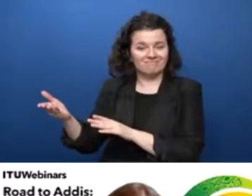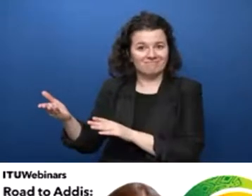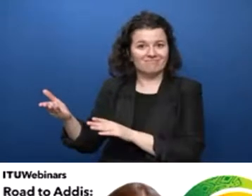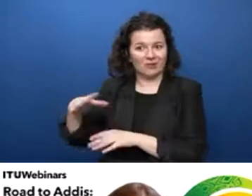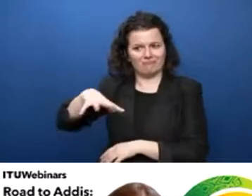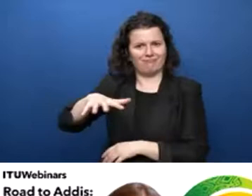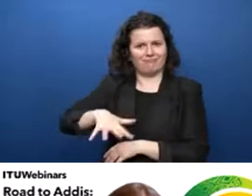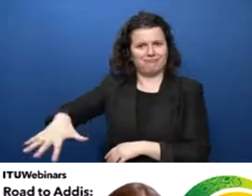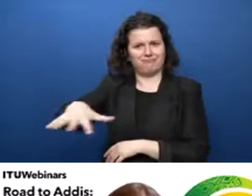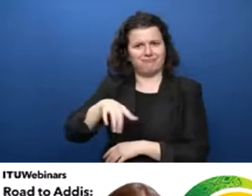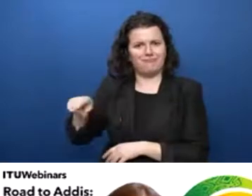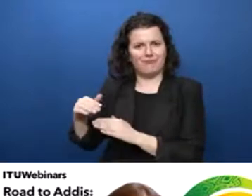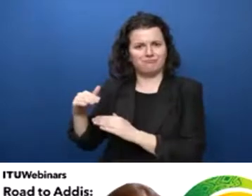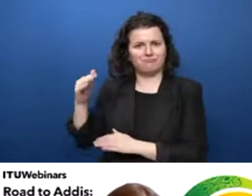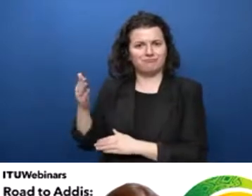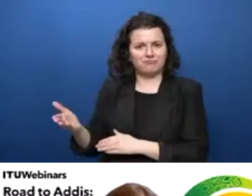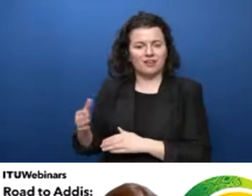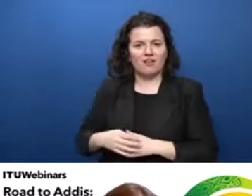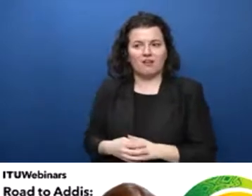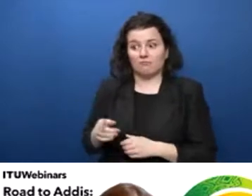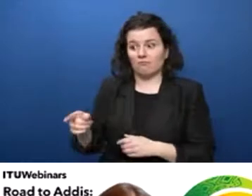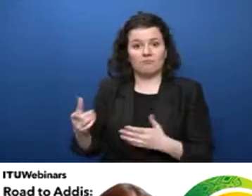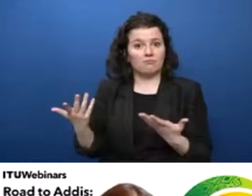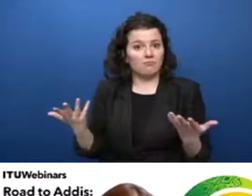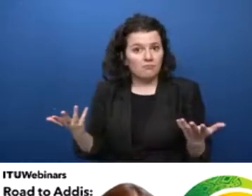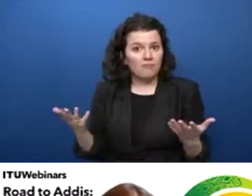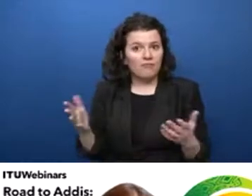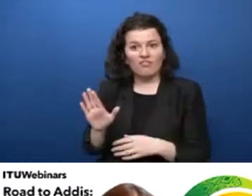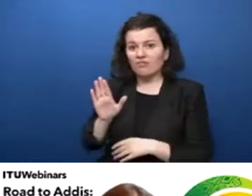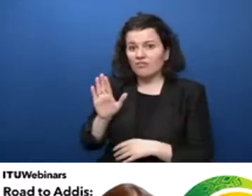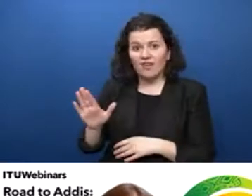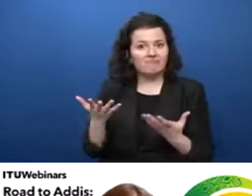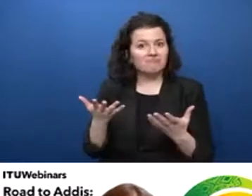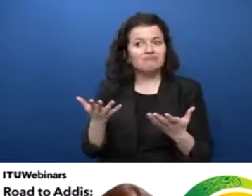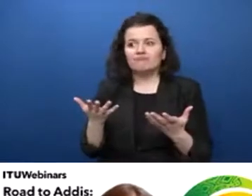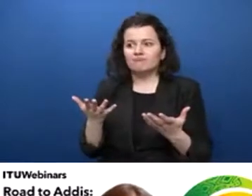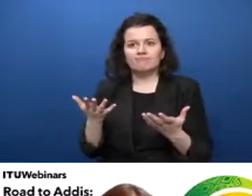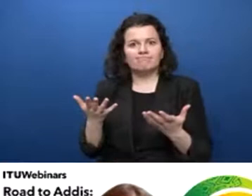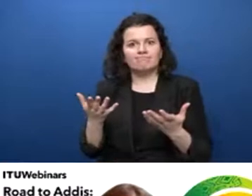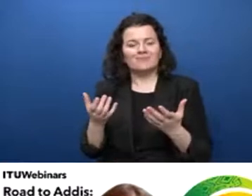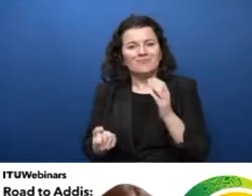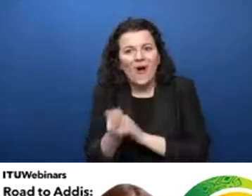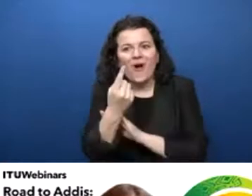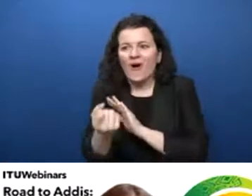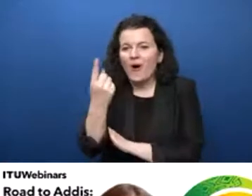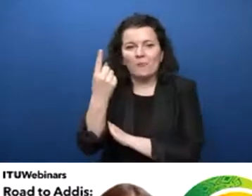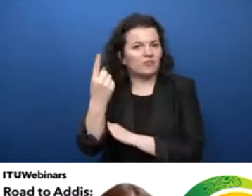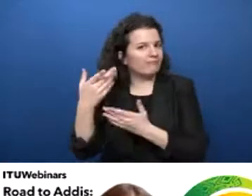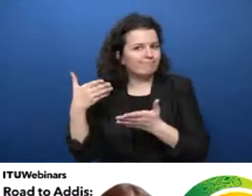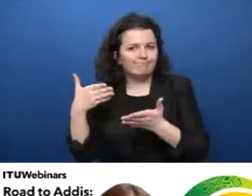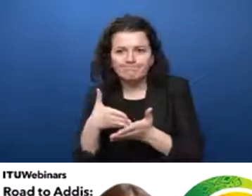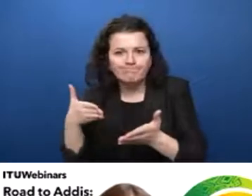derecho de acceder a las oportunidades que me ayudarían a mejorar mi calidad de vida. Con ello quiero